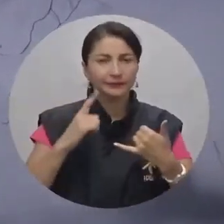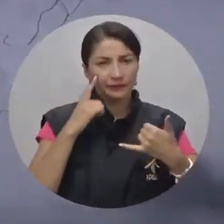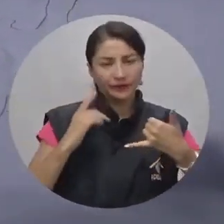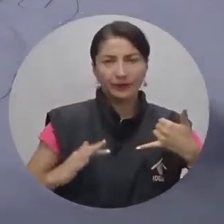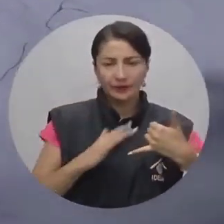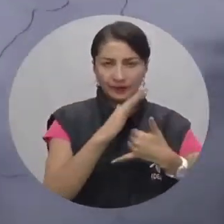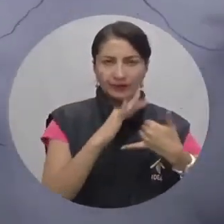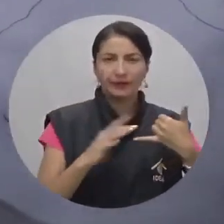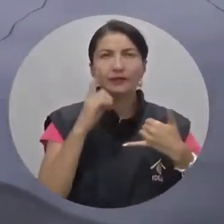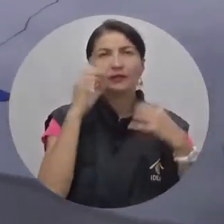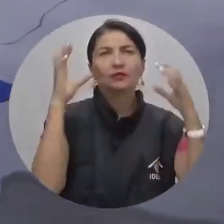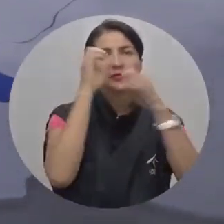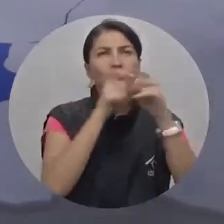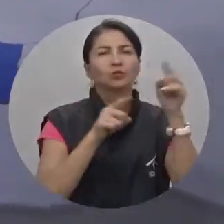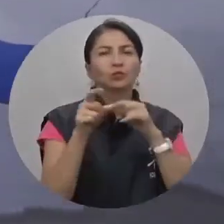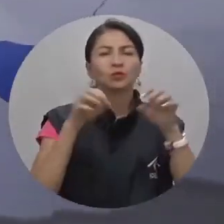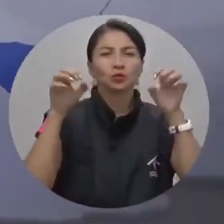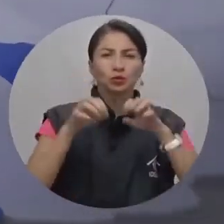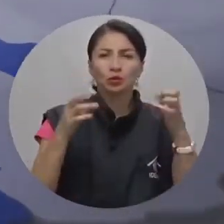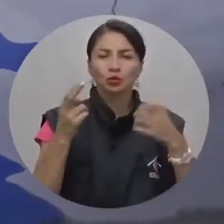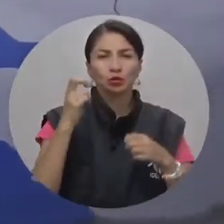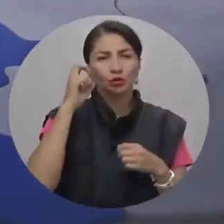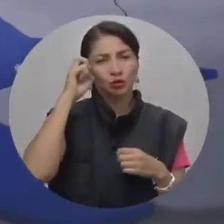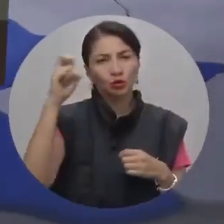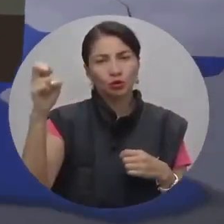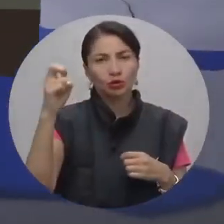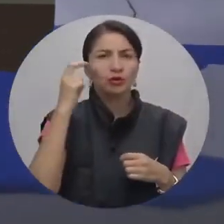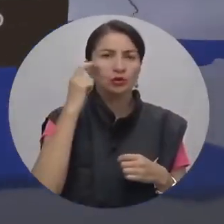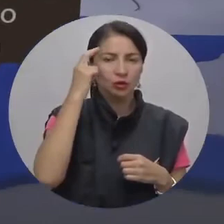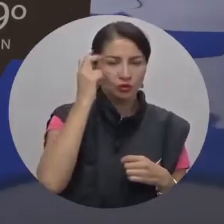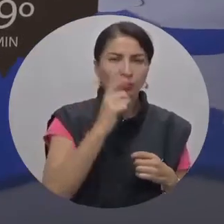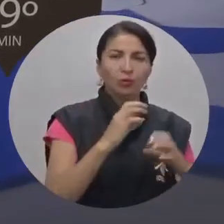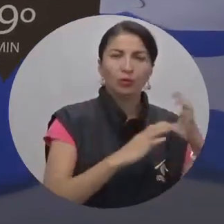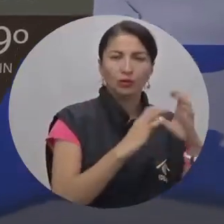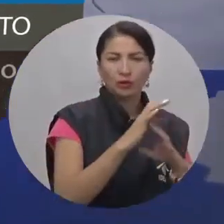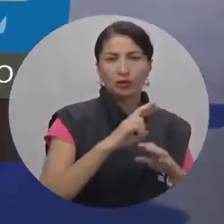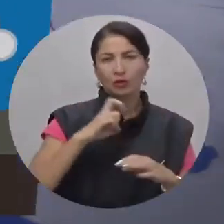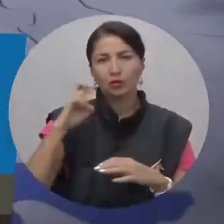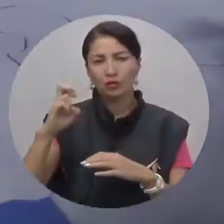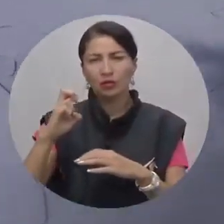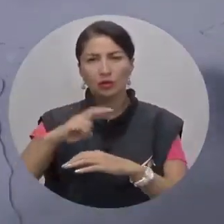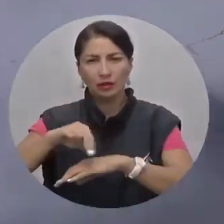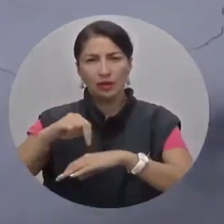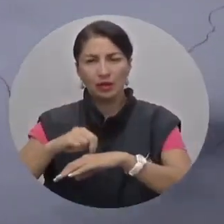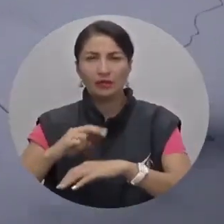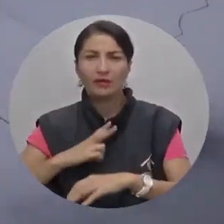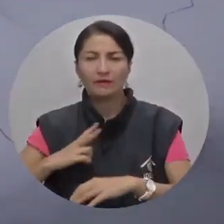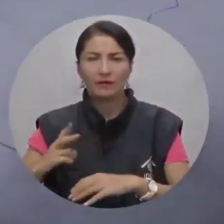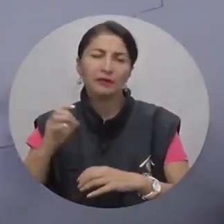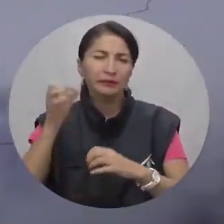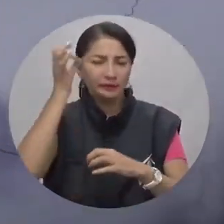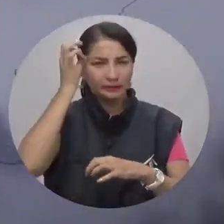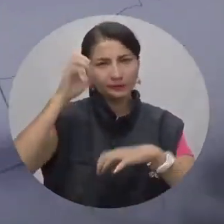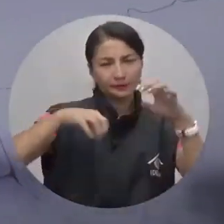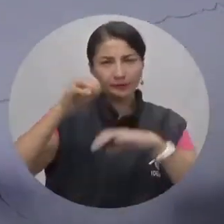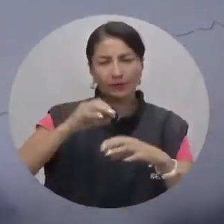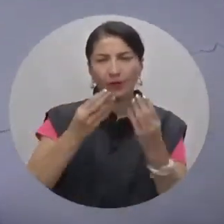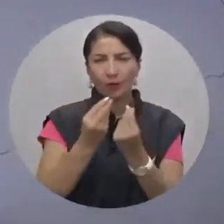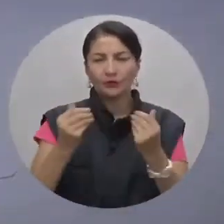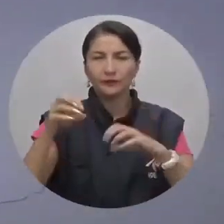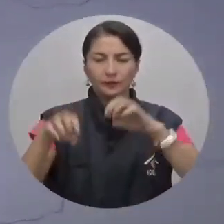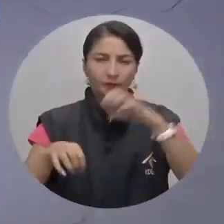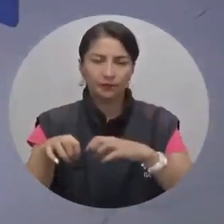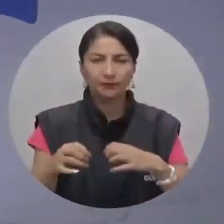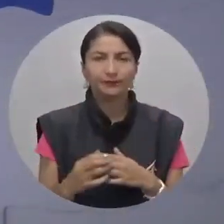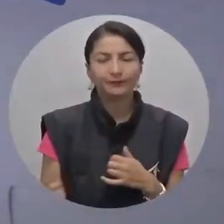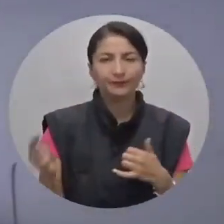se estiman lluvias en el norte de Chocó. En Cauca, norte de Nariño y Valle son posibles lloviznas y o lluvias ligeras.